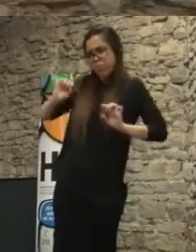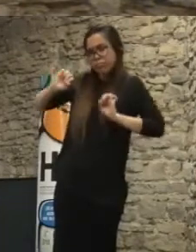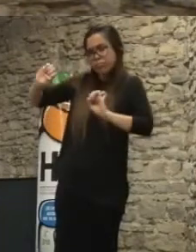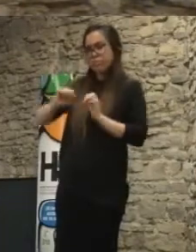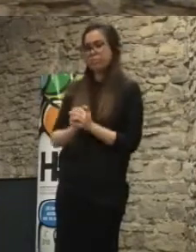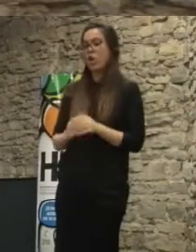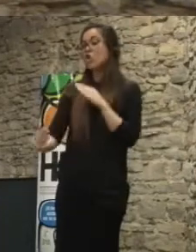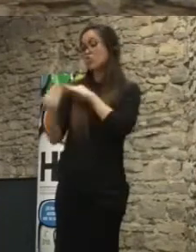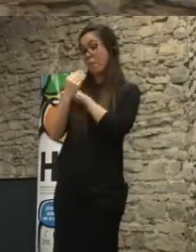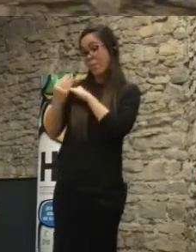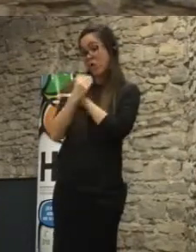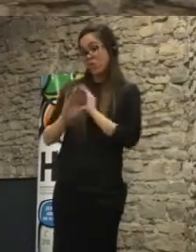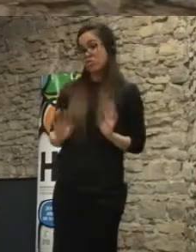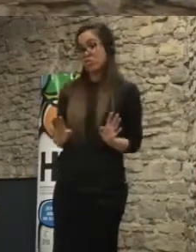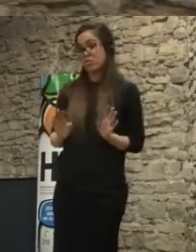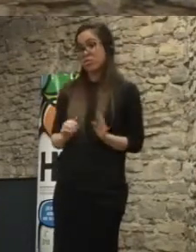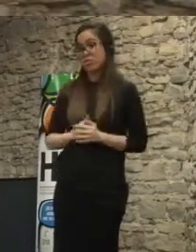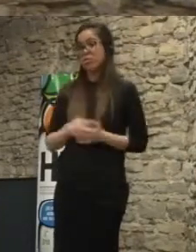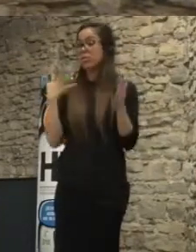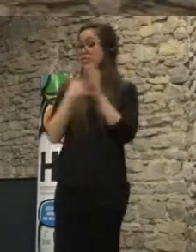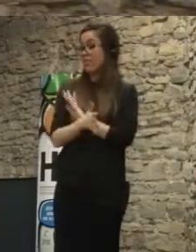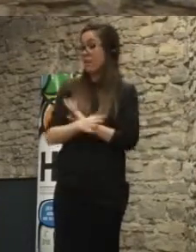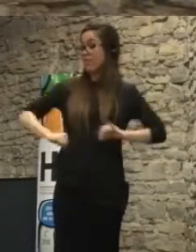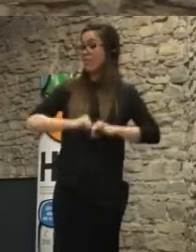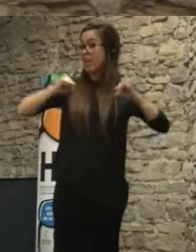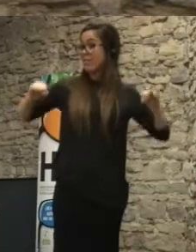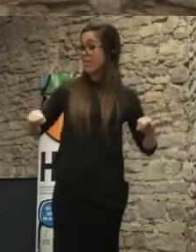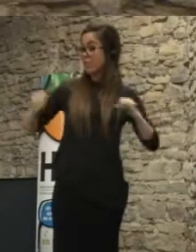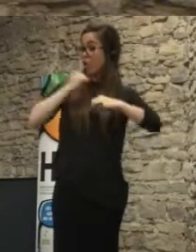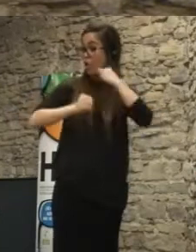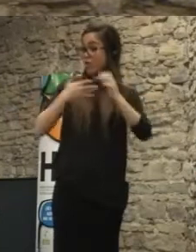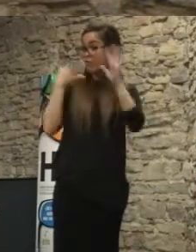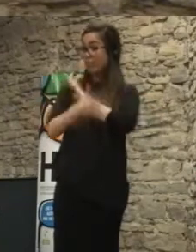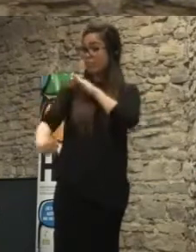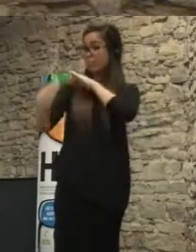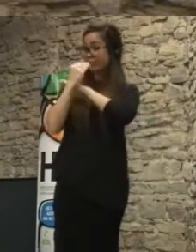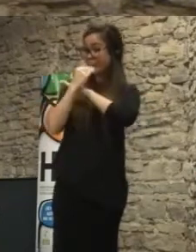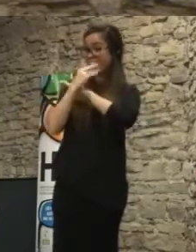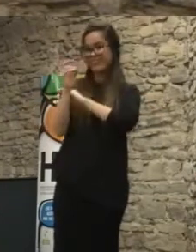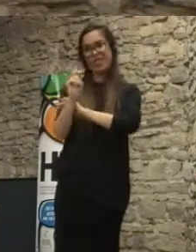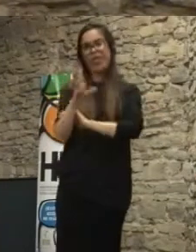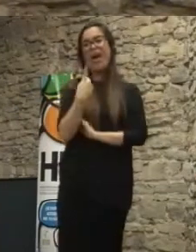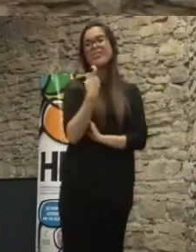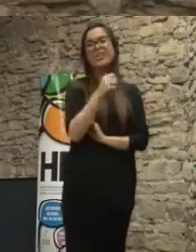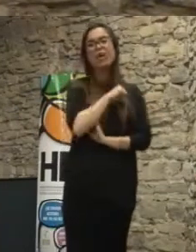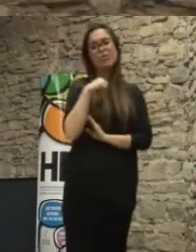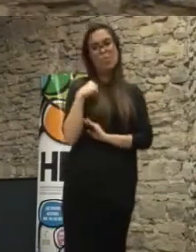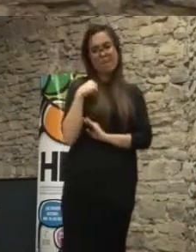las subvenciones. Es decir, fortalecimiento económico sería más fortalecimiento de la autonomía económica,